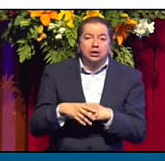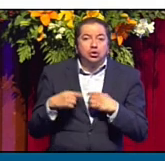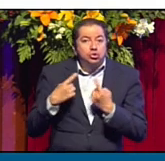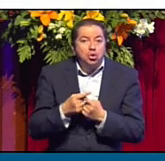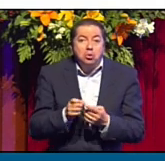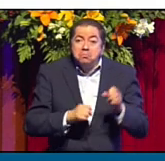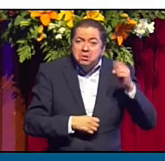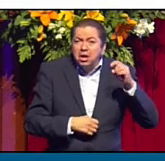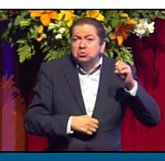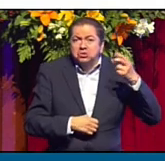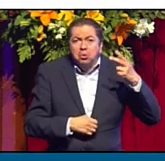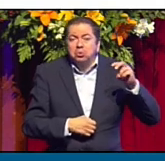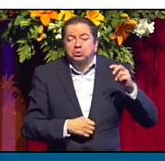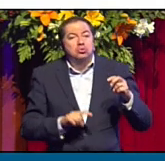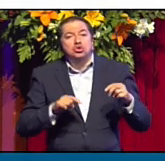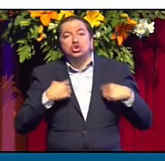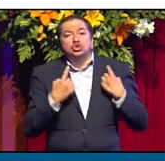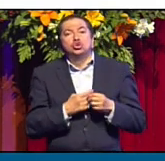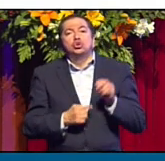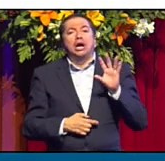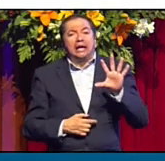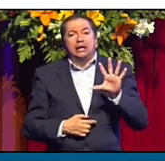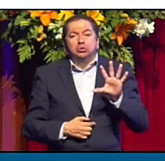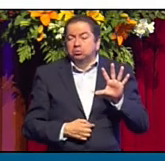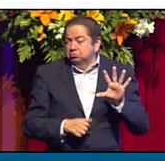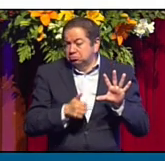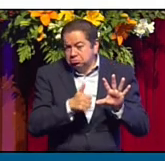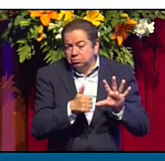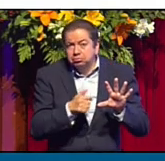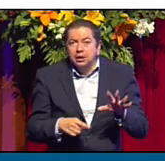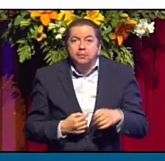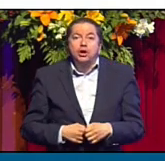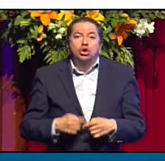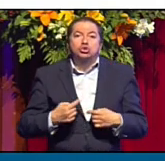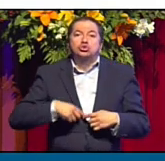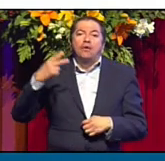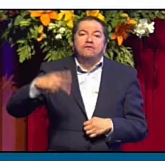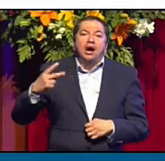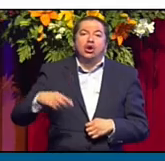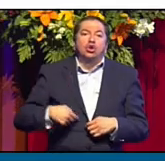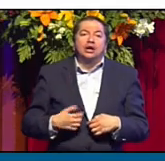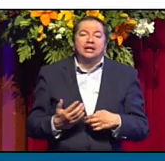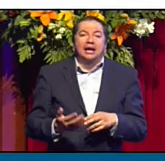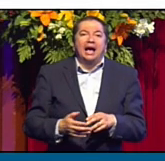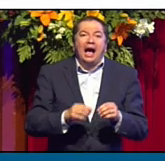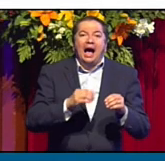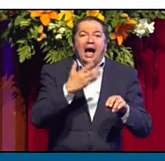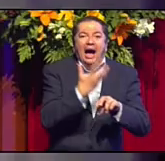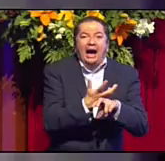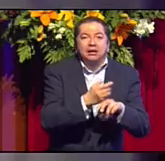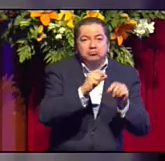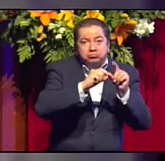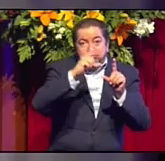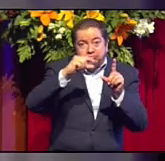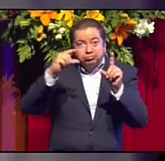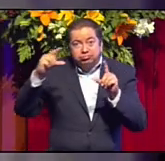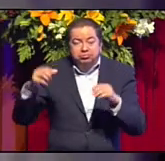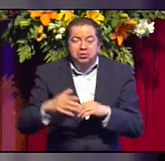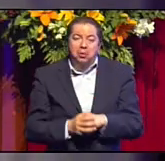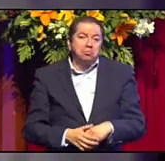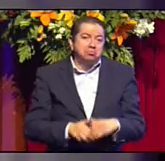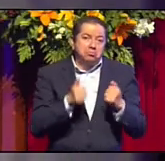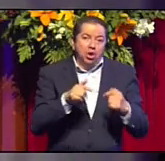ni segundo, ni tercero, salimos quinto, pero valoramos que efectivamente existan estos rankings de evaluación en los